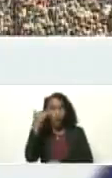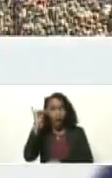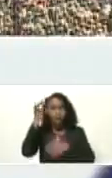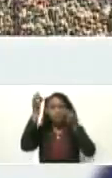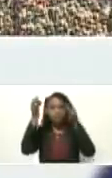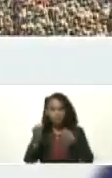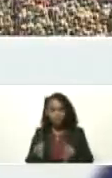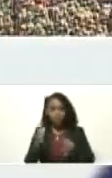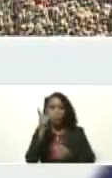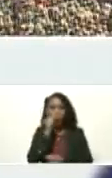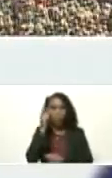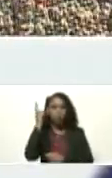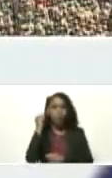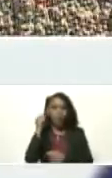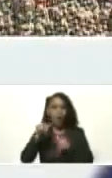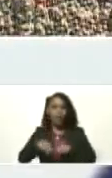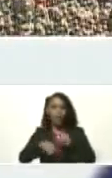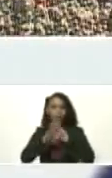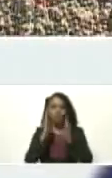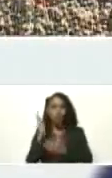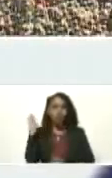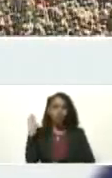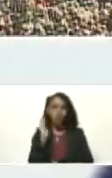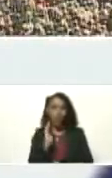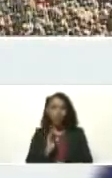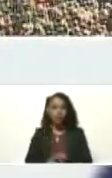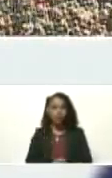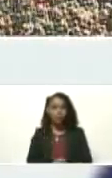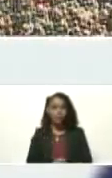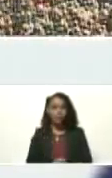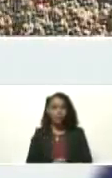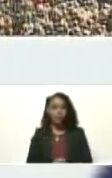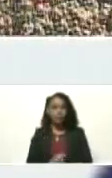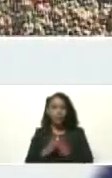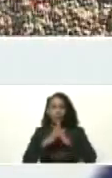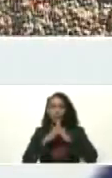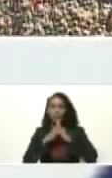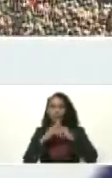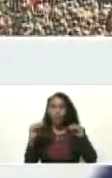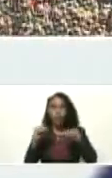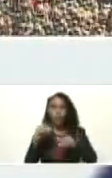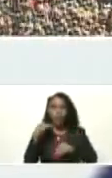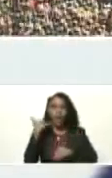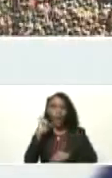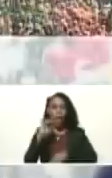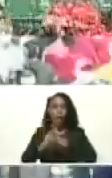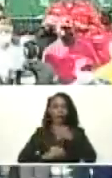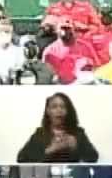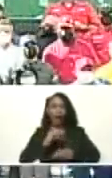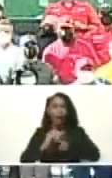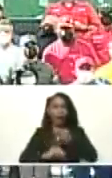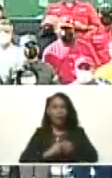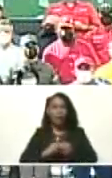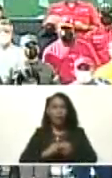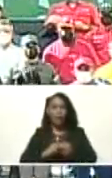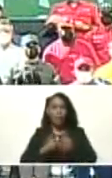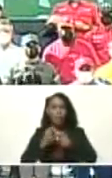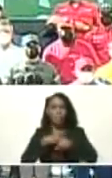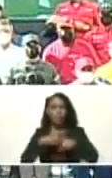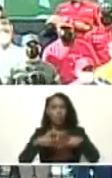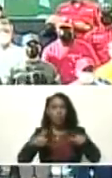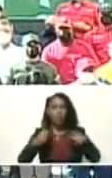ustedes, hombres y mujeres del mundo que han venido, que todo lo que está por hacer, por la